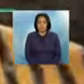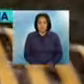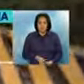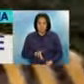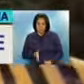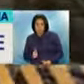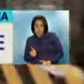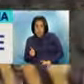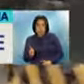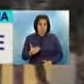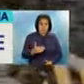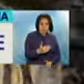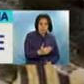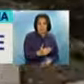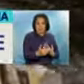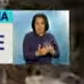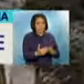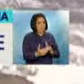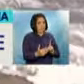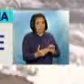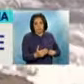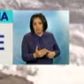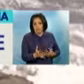Curvas imposibles.